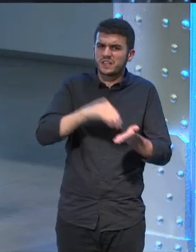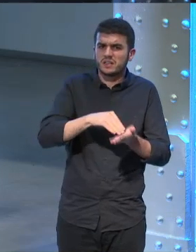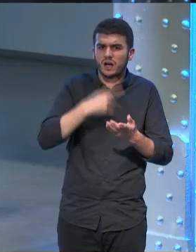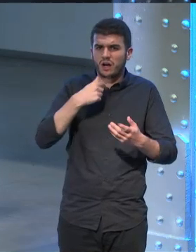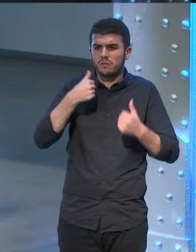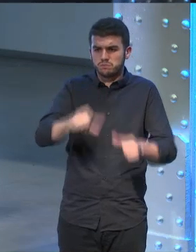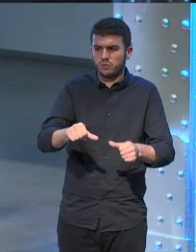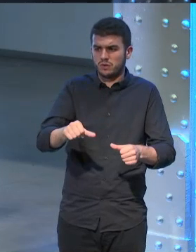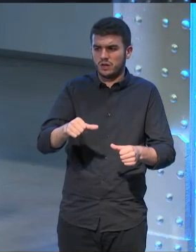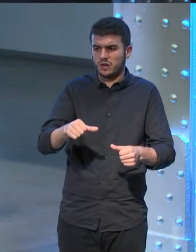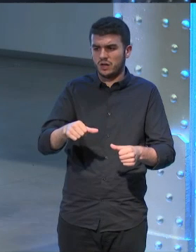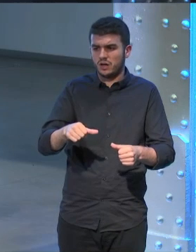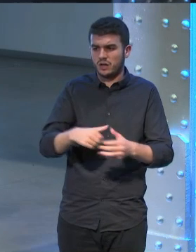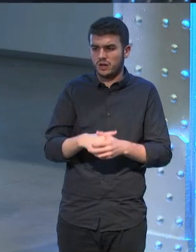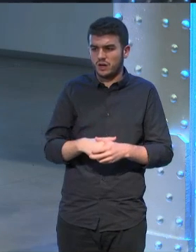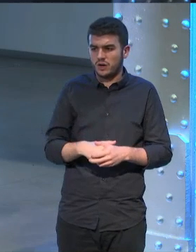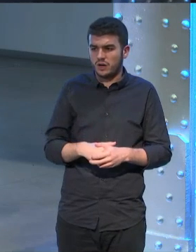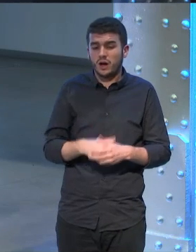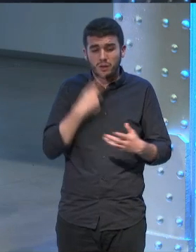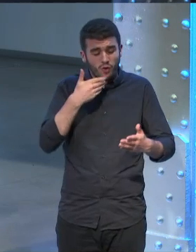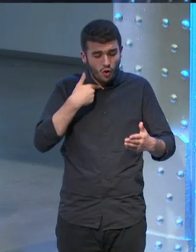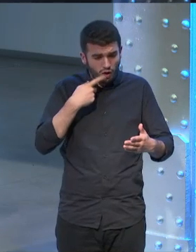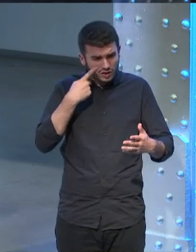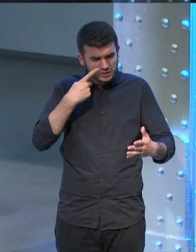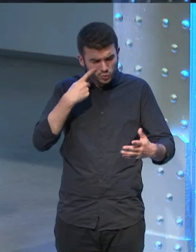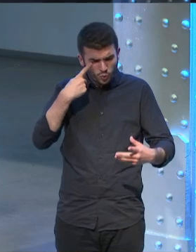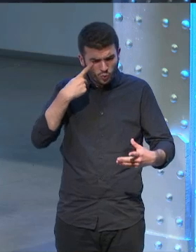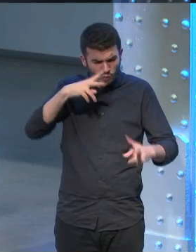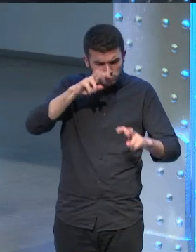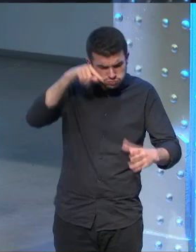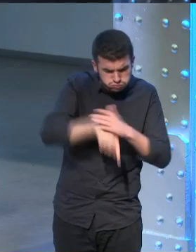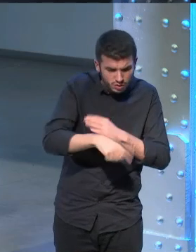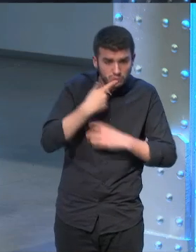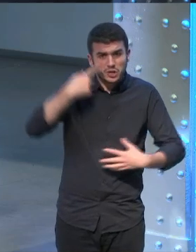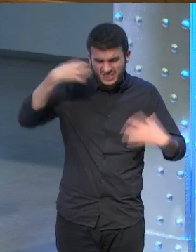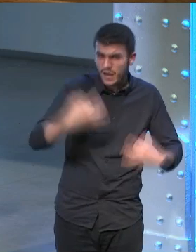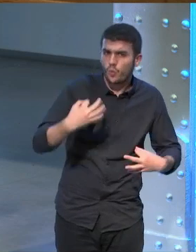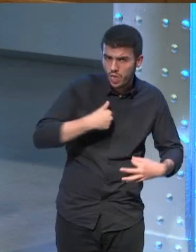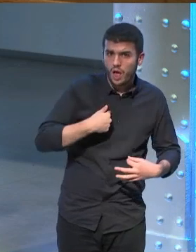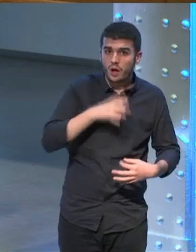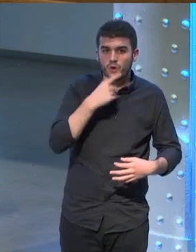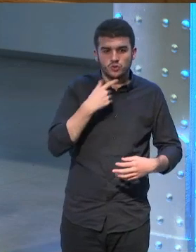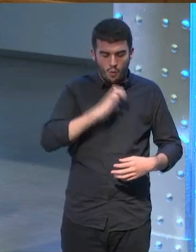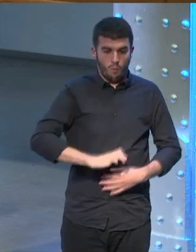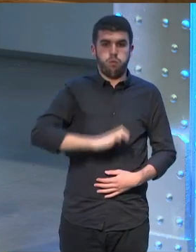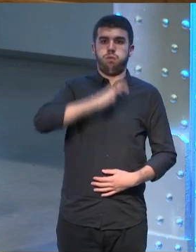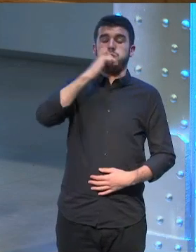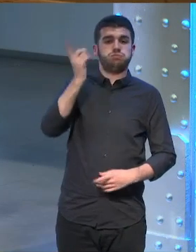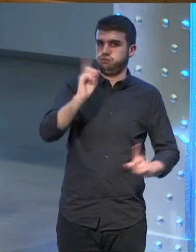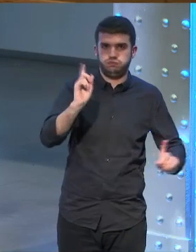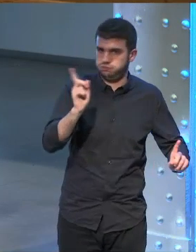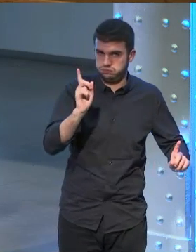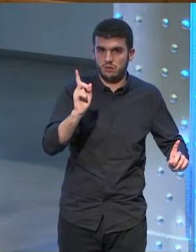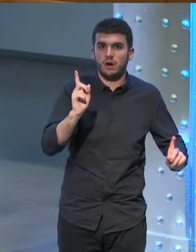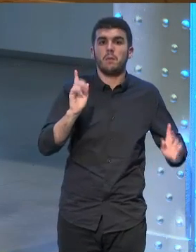No. Sí. La seguridad. Pero en el fondo no sé si es seguridad, porque yo no soy la persona con más autoestima del mundo, pero